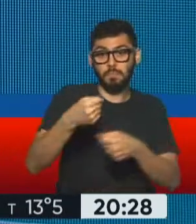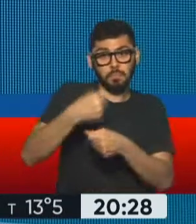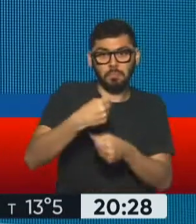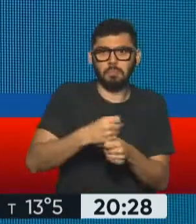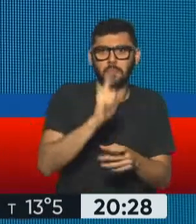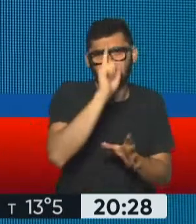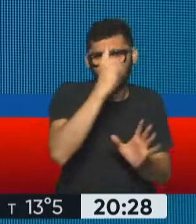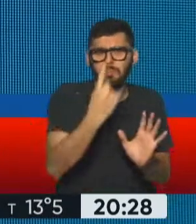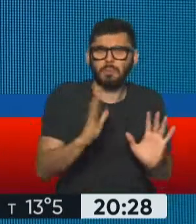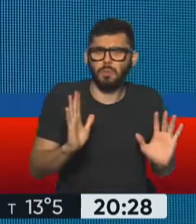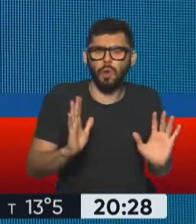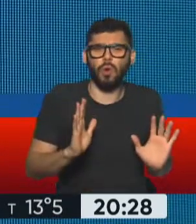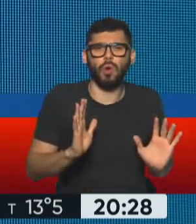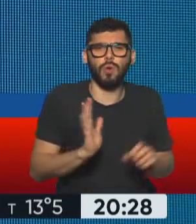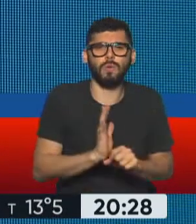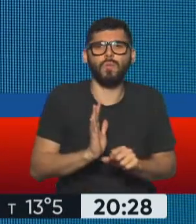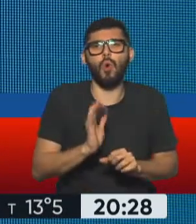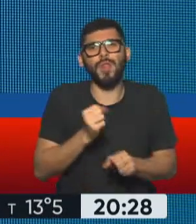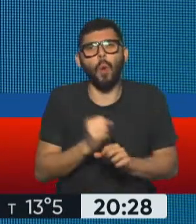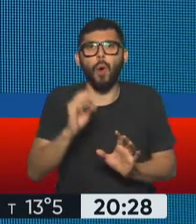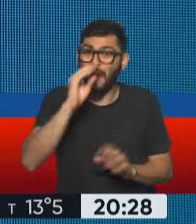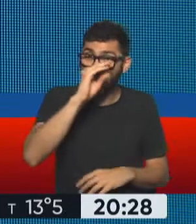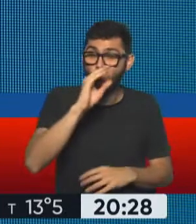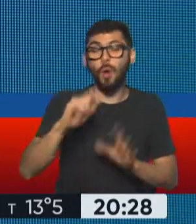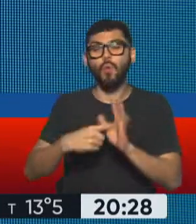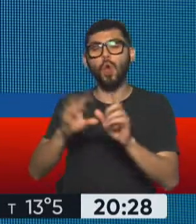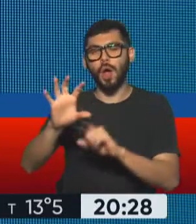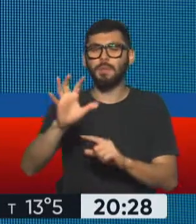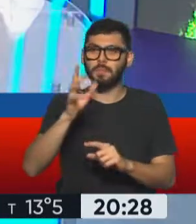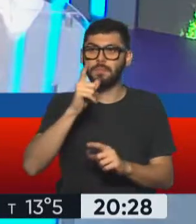cuenta propia, aquellos que trabajan de manera informal. En Provincia de Buenos Aires estimo que